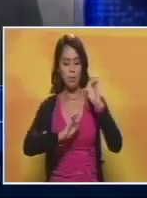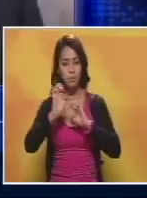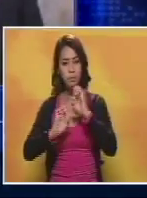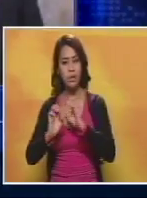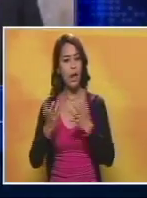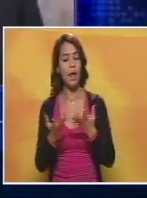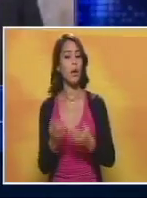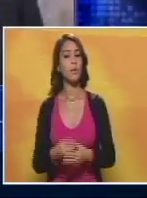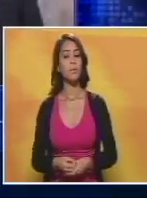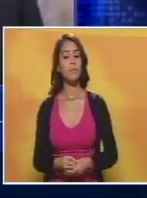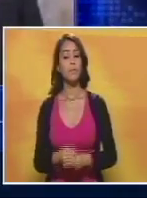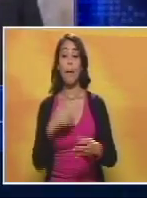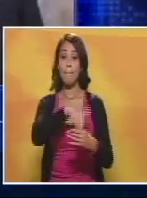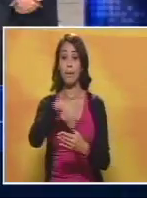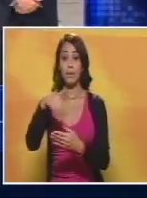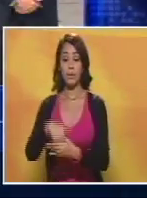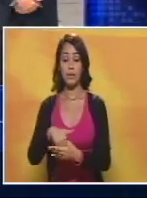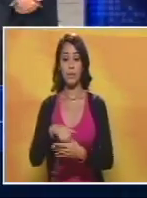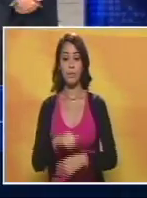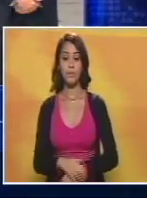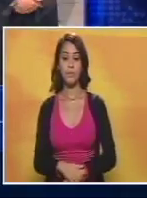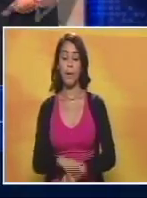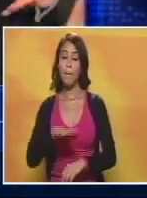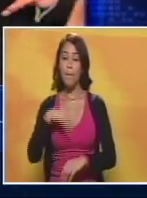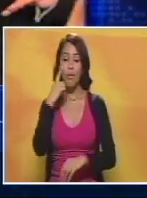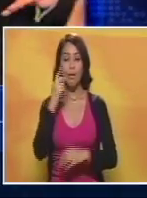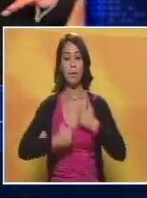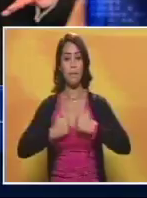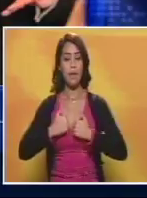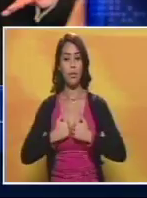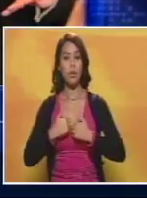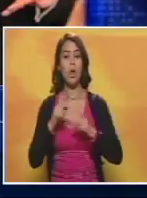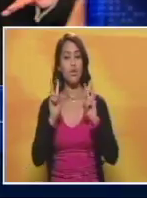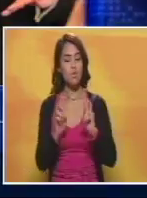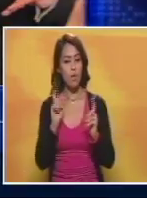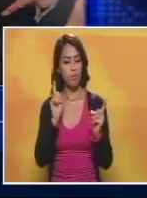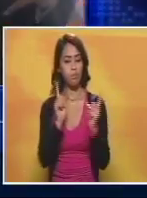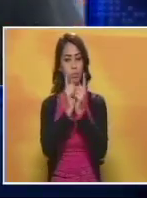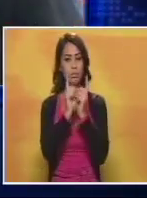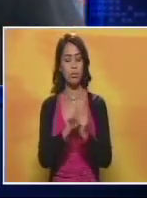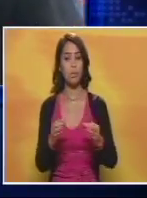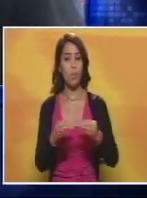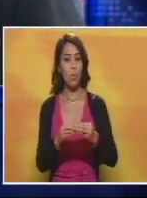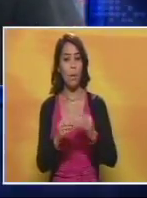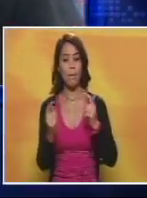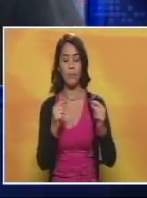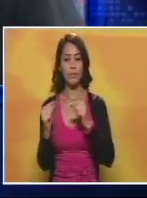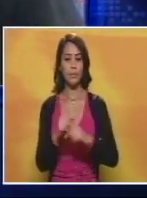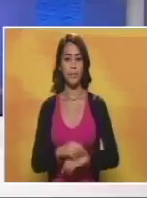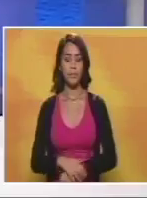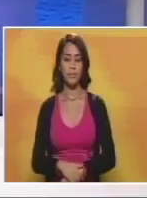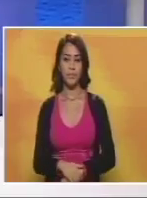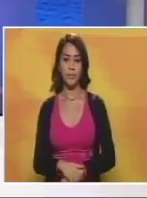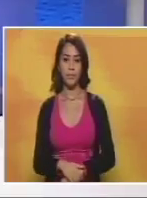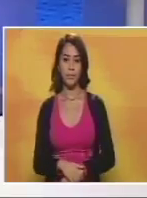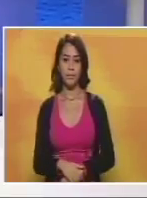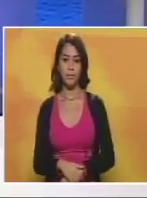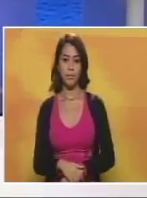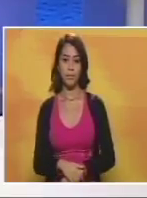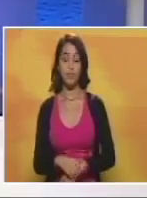Solórzano reiteró que la postura que ha tenido Estados Unidos contra el gobierno nacional no es la causante de la crisis socioeconómica que aqueja al